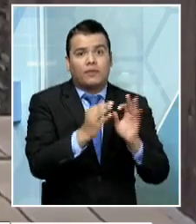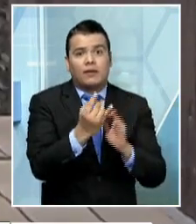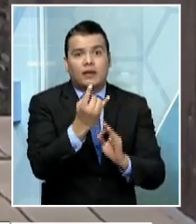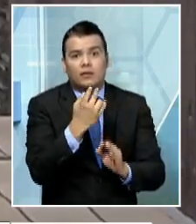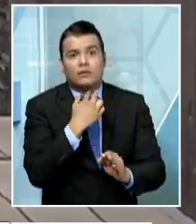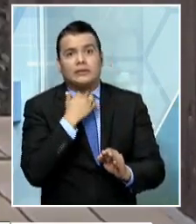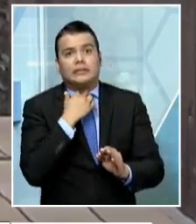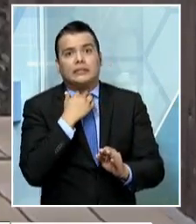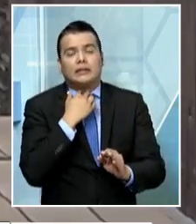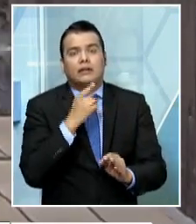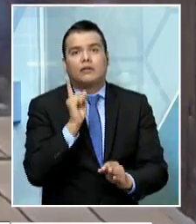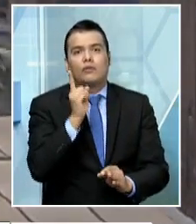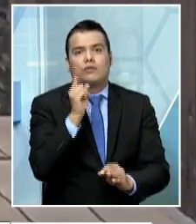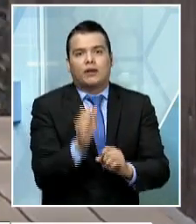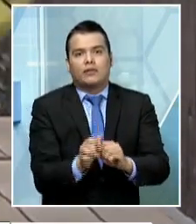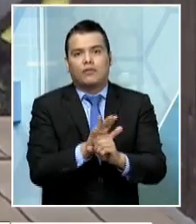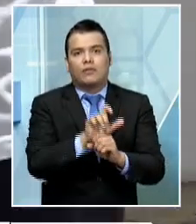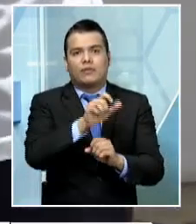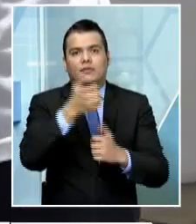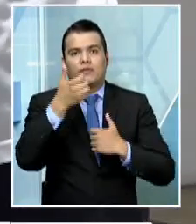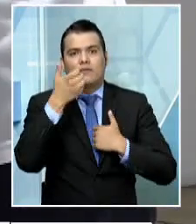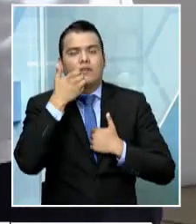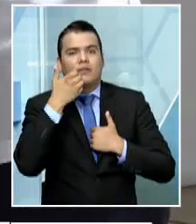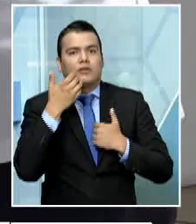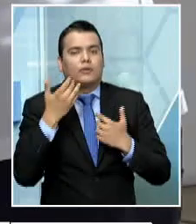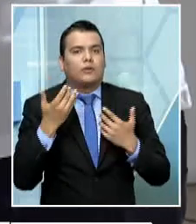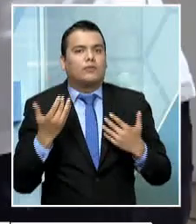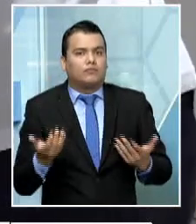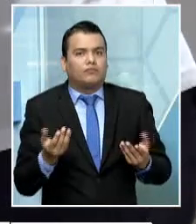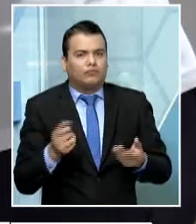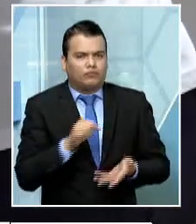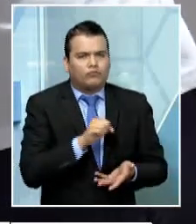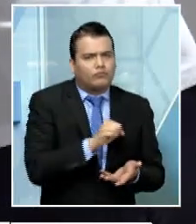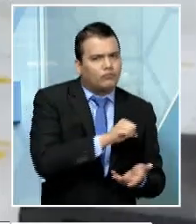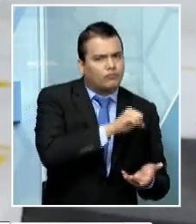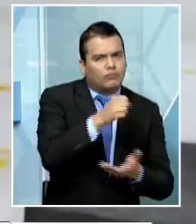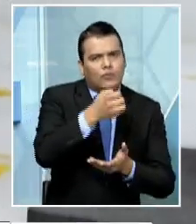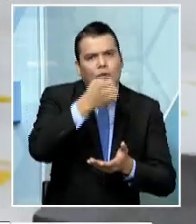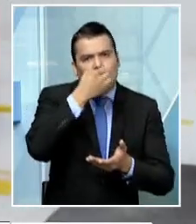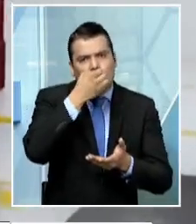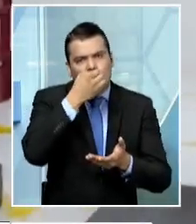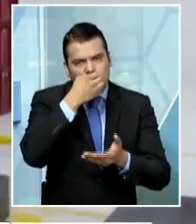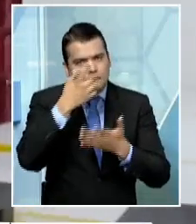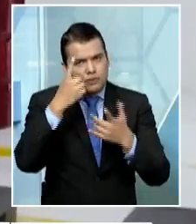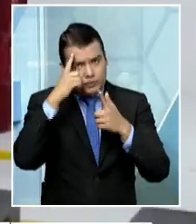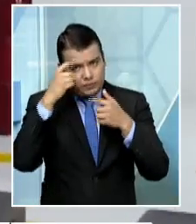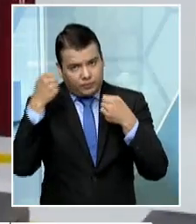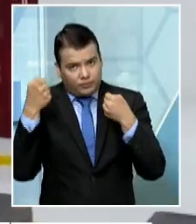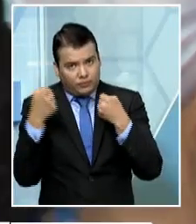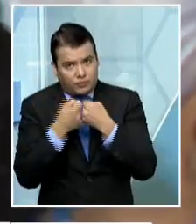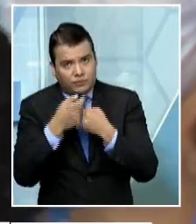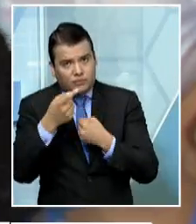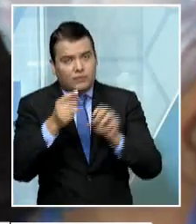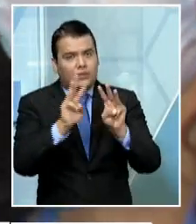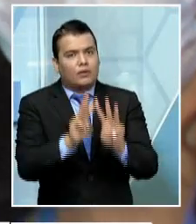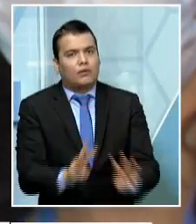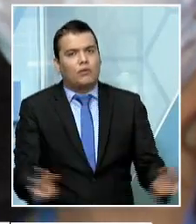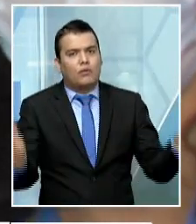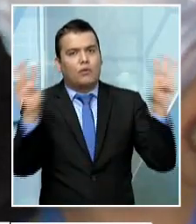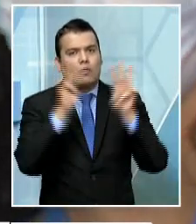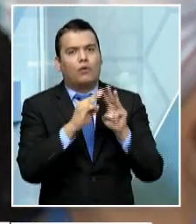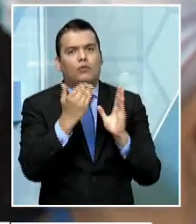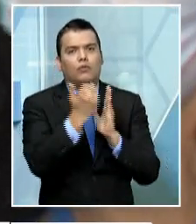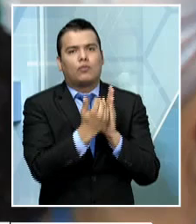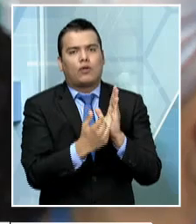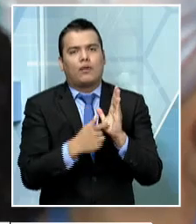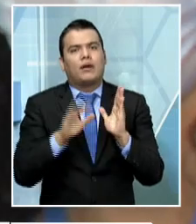contagiadas permanezcan aisladas en sus casas, se les entregarán ayudas alimentarias en asocio con las Naciones Unidas. La alianza que se ha